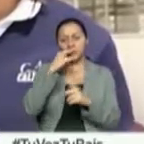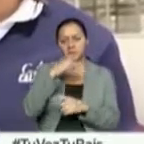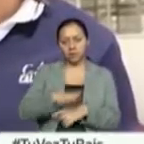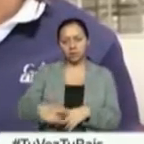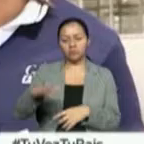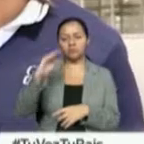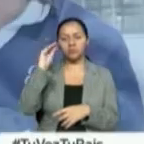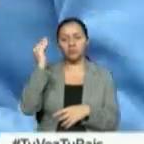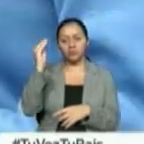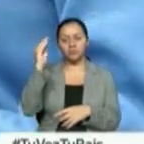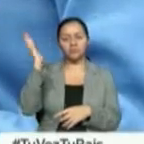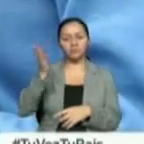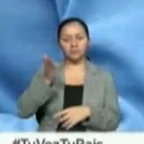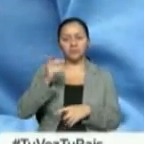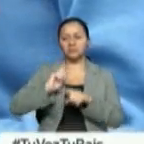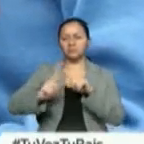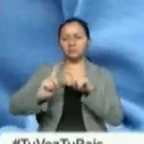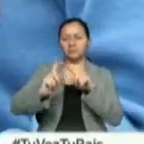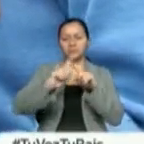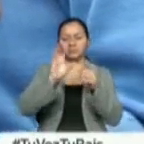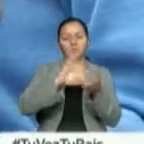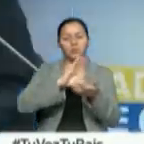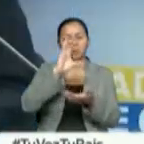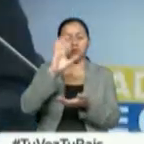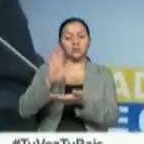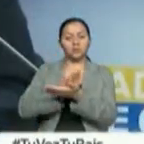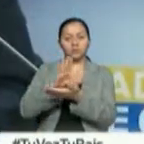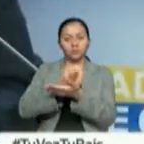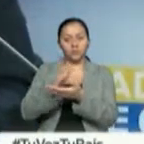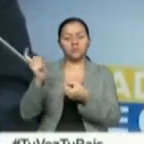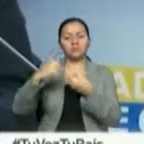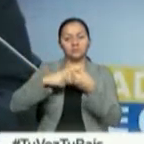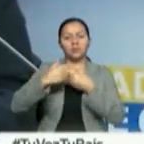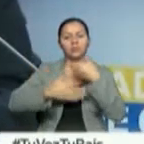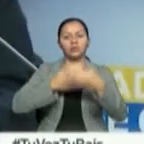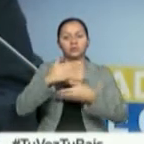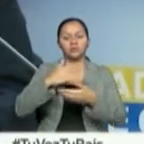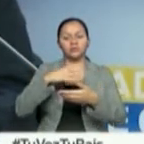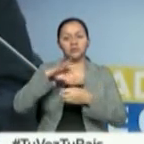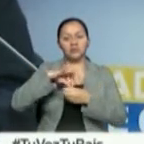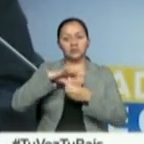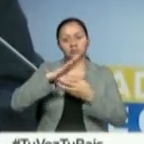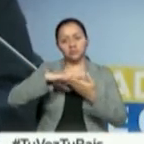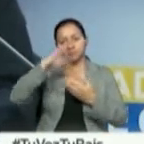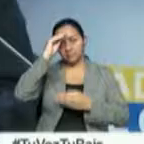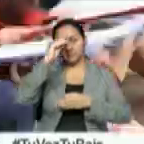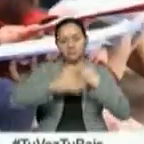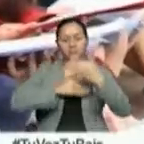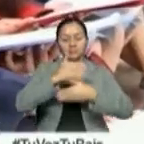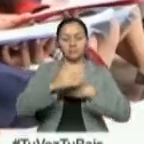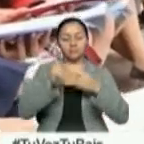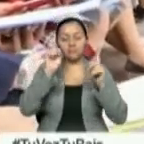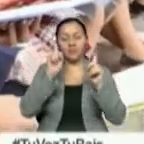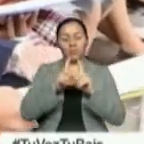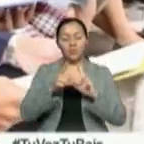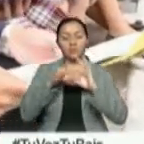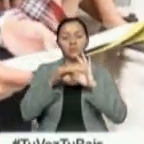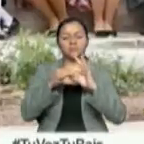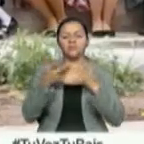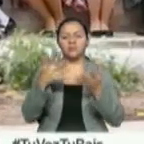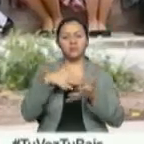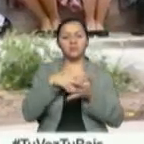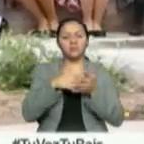jóvenes y docentes de las diferentes instituciones educativas a este proceso electoral en este sentido este convenio permitirá que los